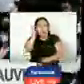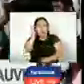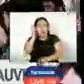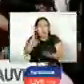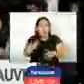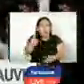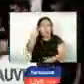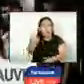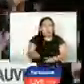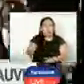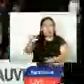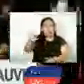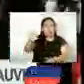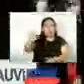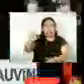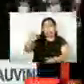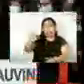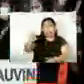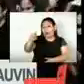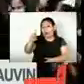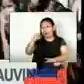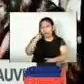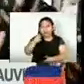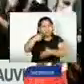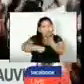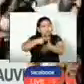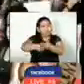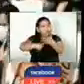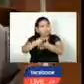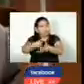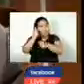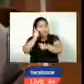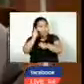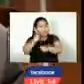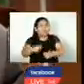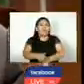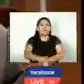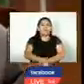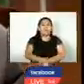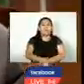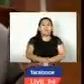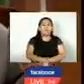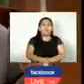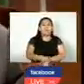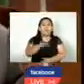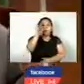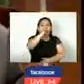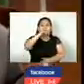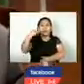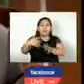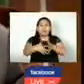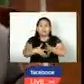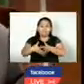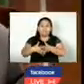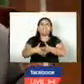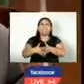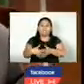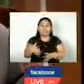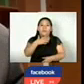que la muerte de Floyd se convirtiera en símbolo de la lucha racial en Estados Unidos en Estados Unidos es sumamente difícil